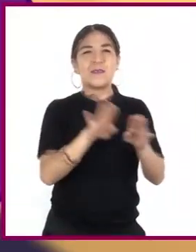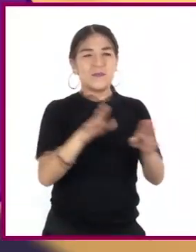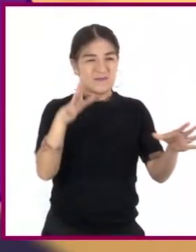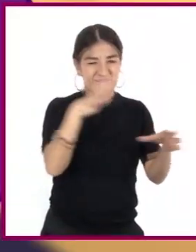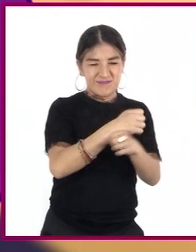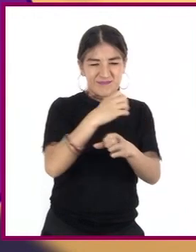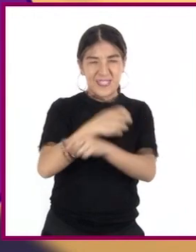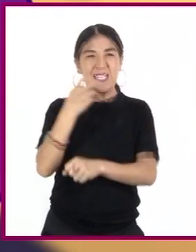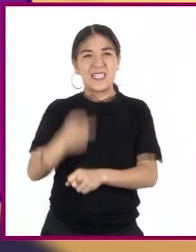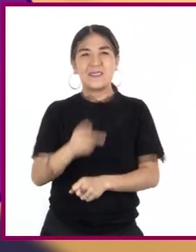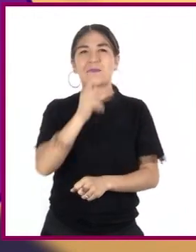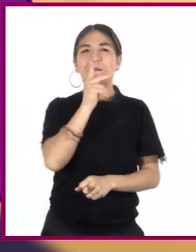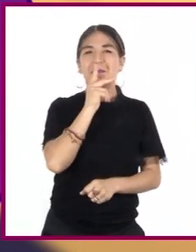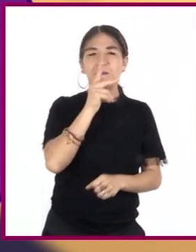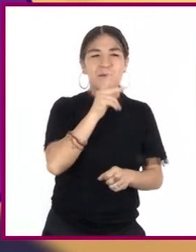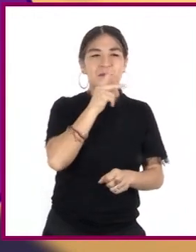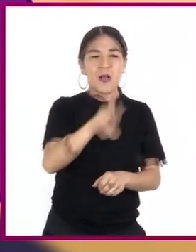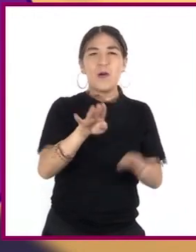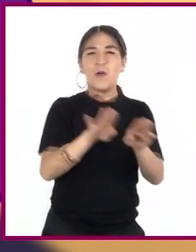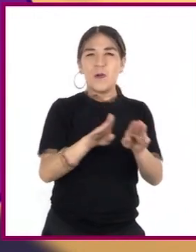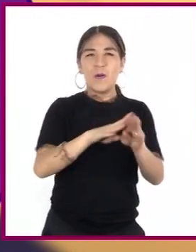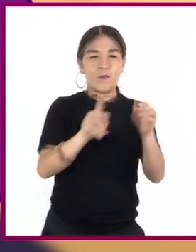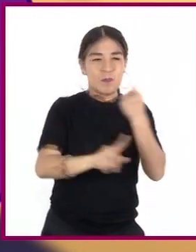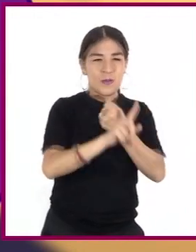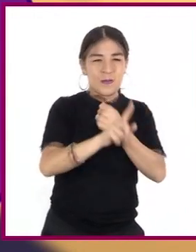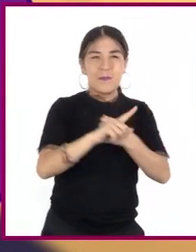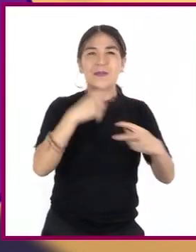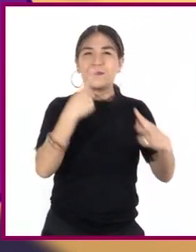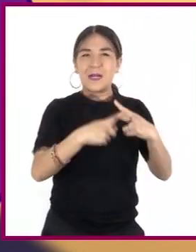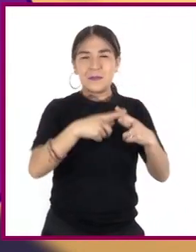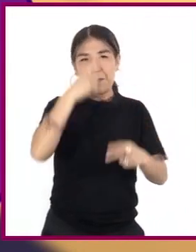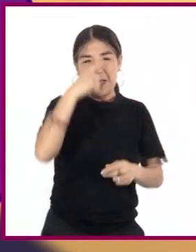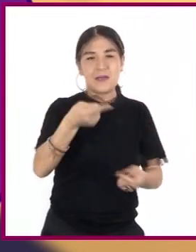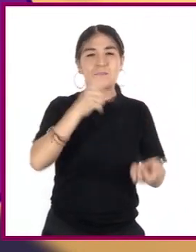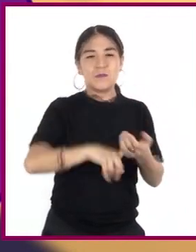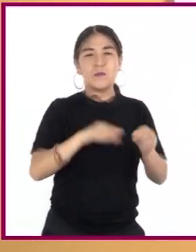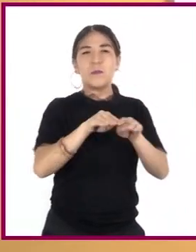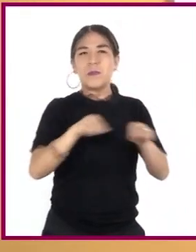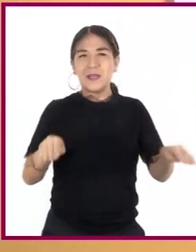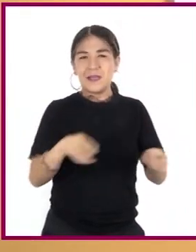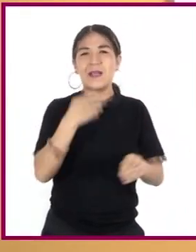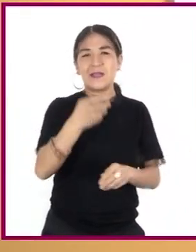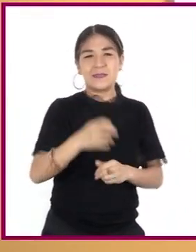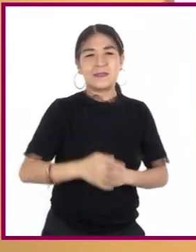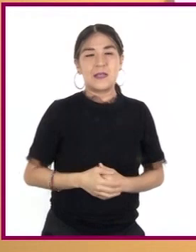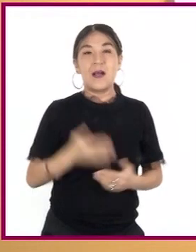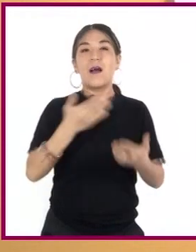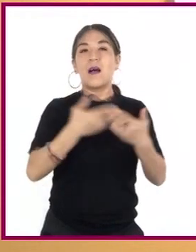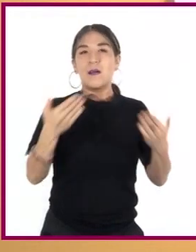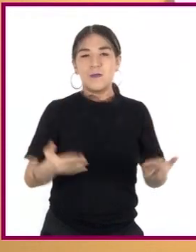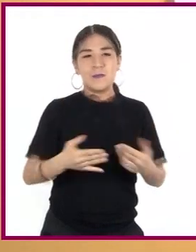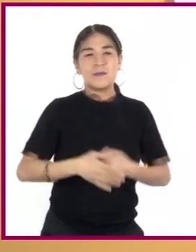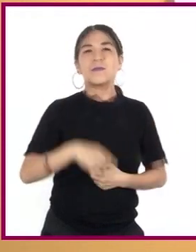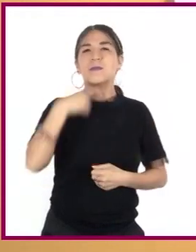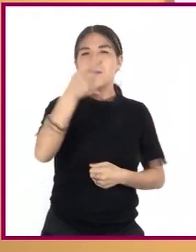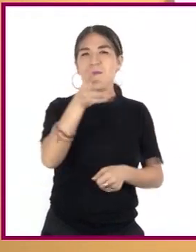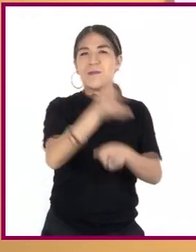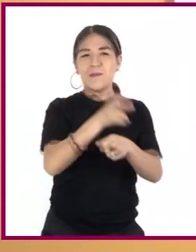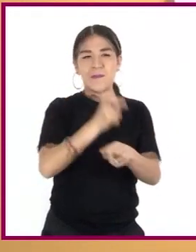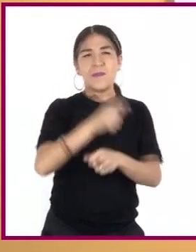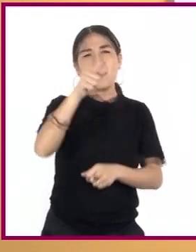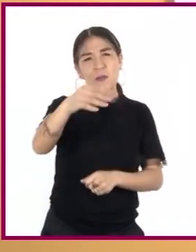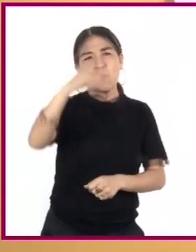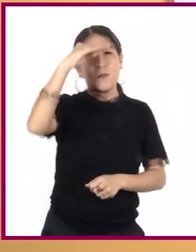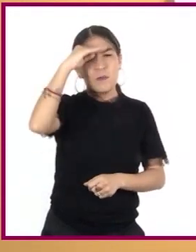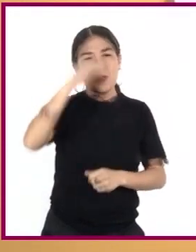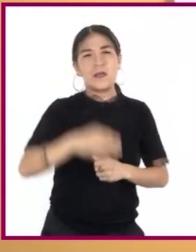significado a la resolución de problemas que implican conversiones de unidades de longitud. Ahora les invitamos a